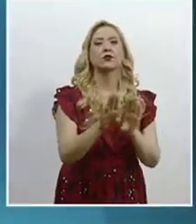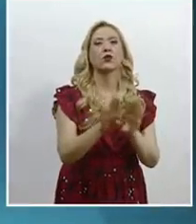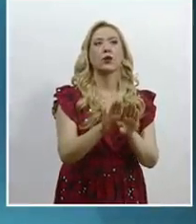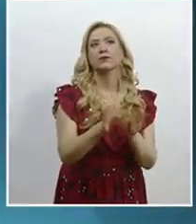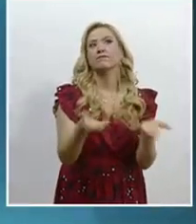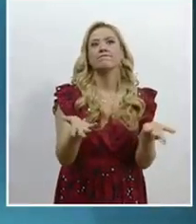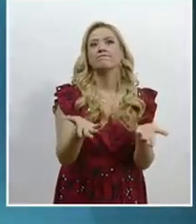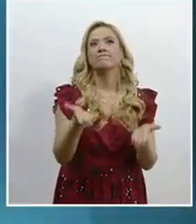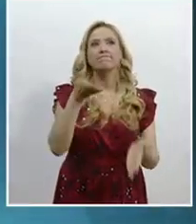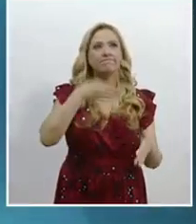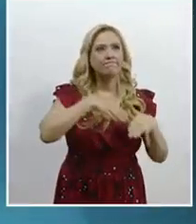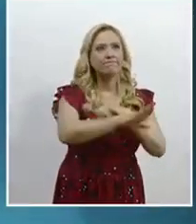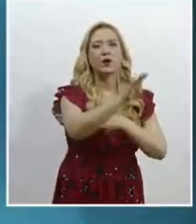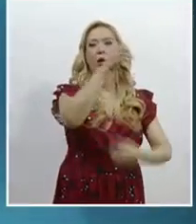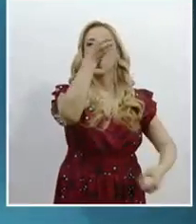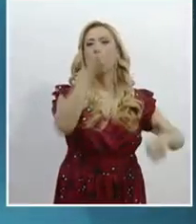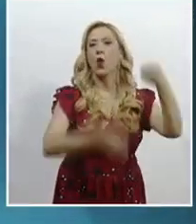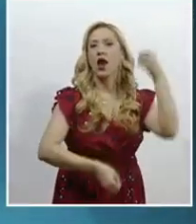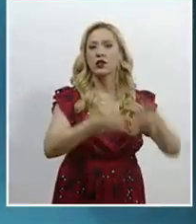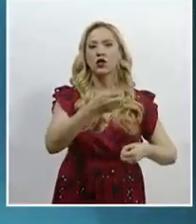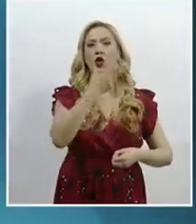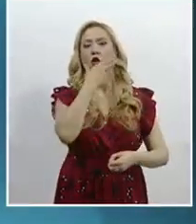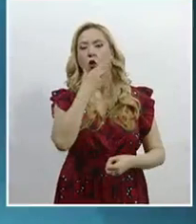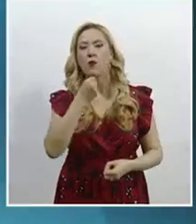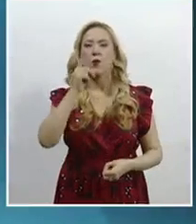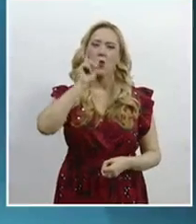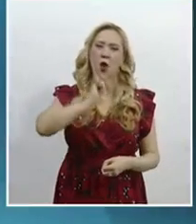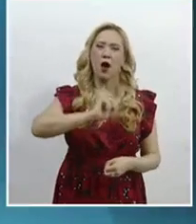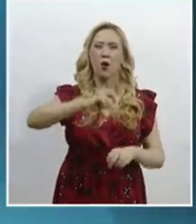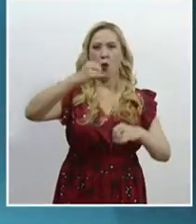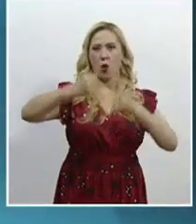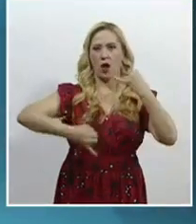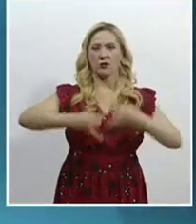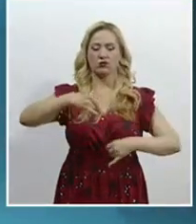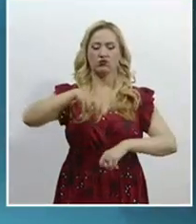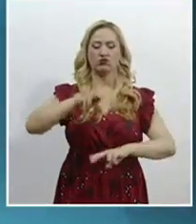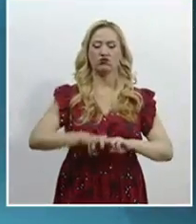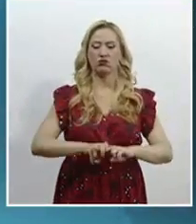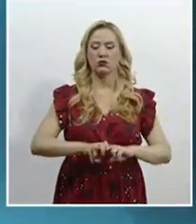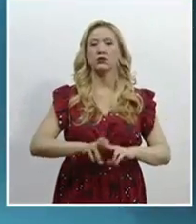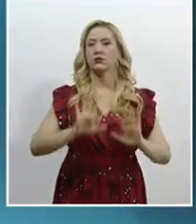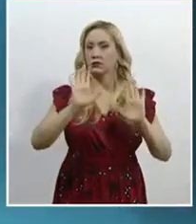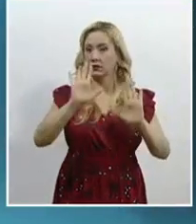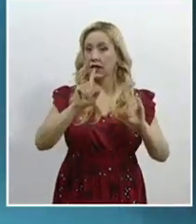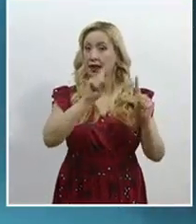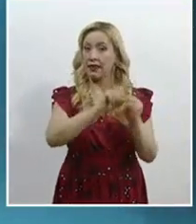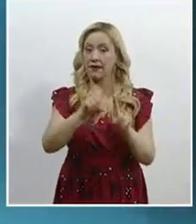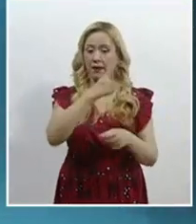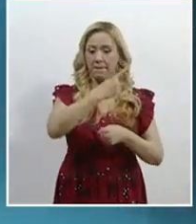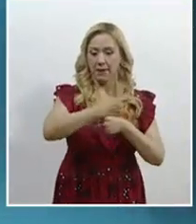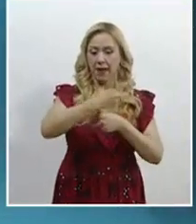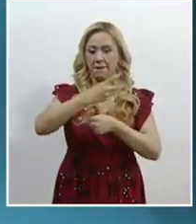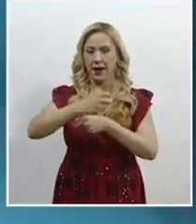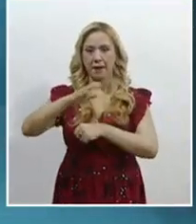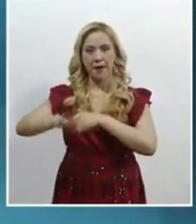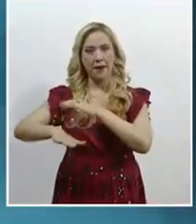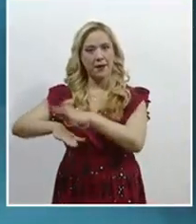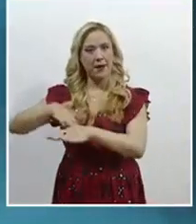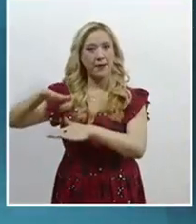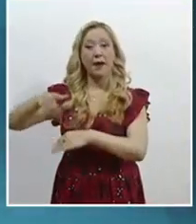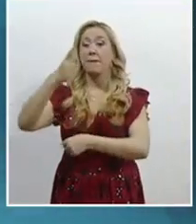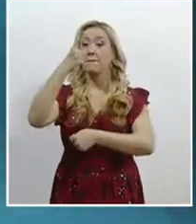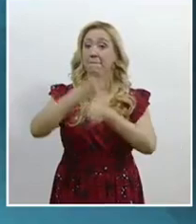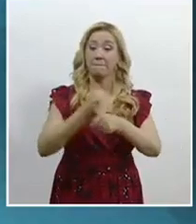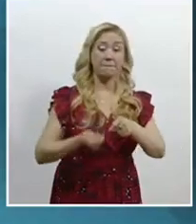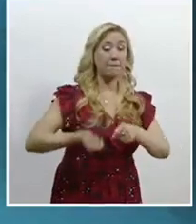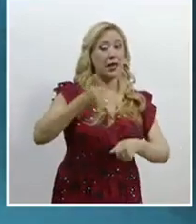conflicto mediante un juicio ante una jueza o juez para obtener una sentencia. Consta de diversas etapas, comenzando por la investigación